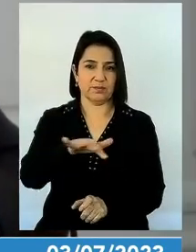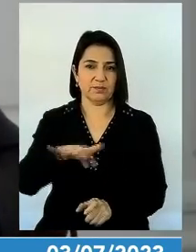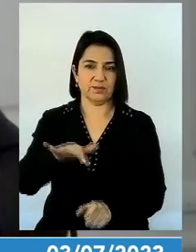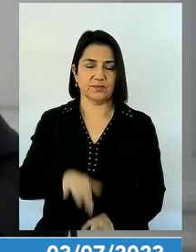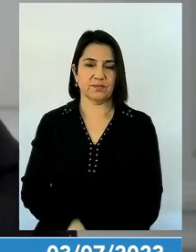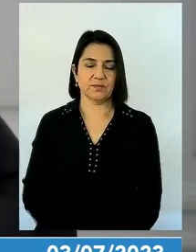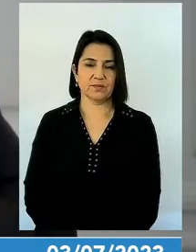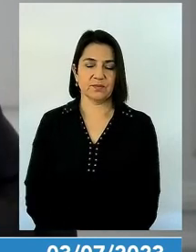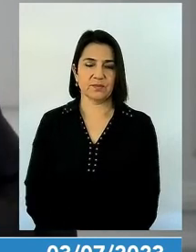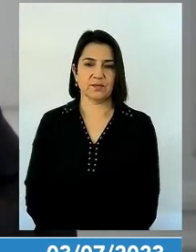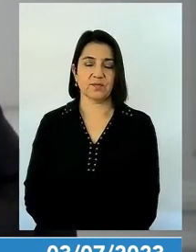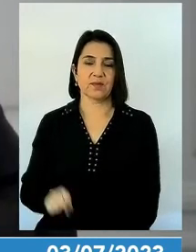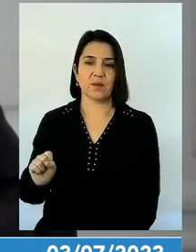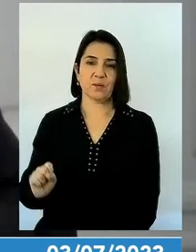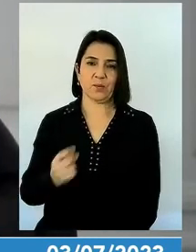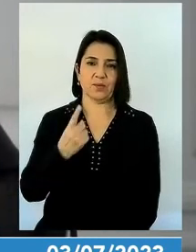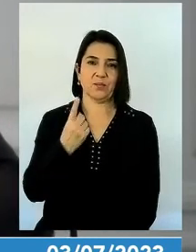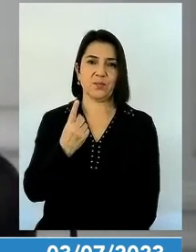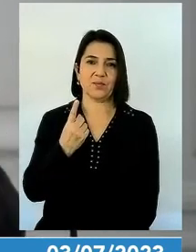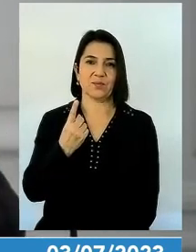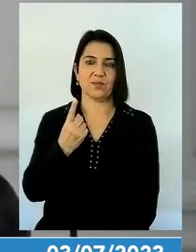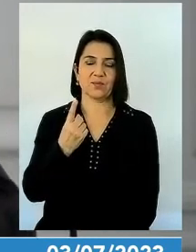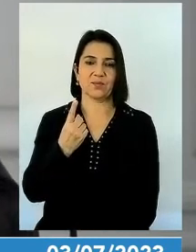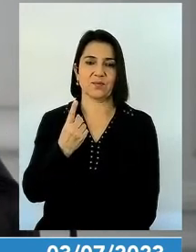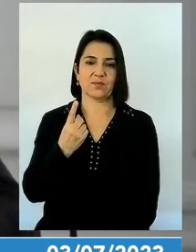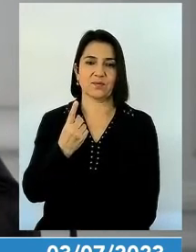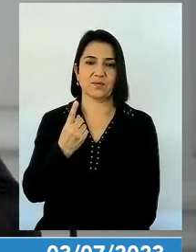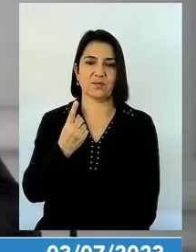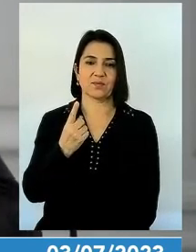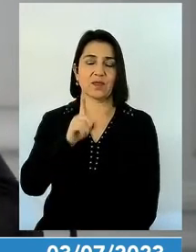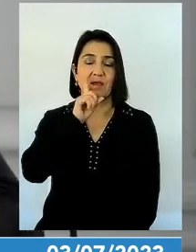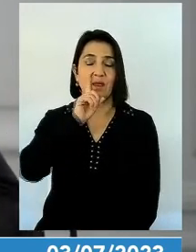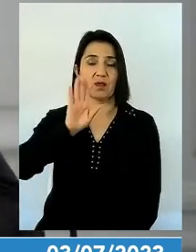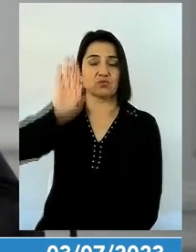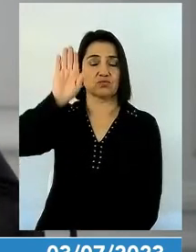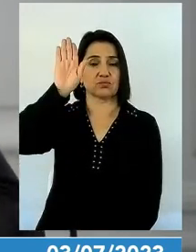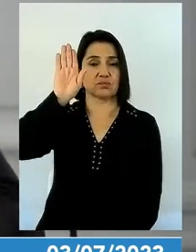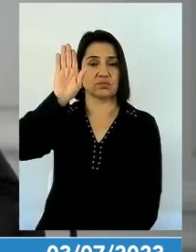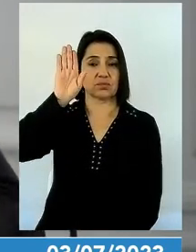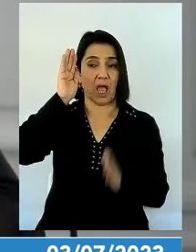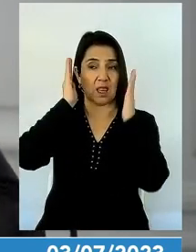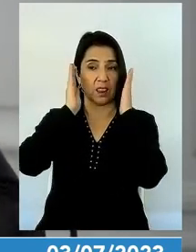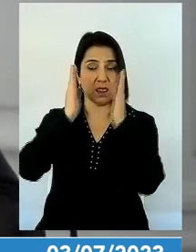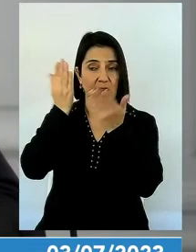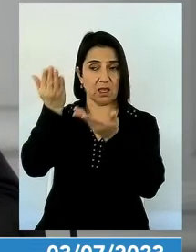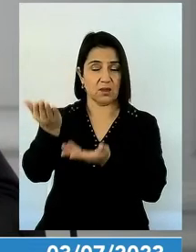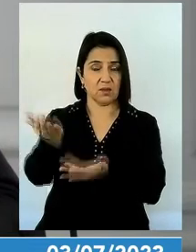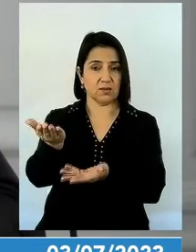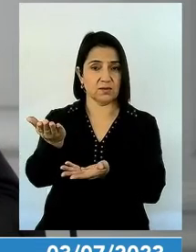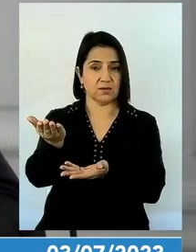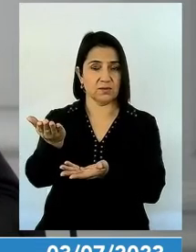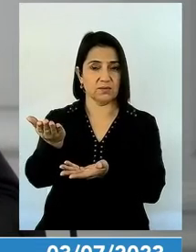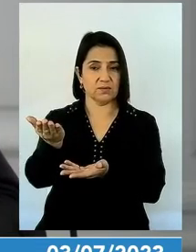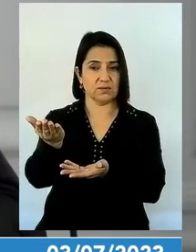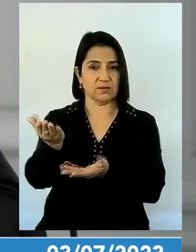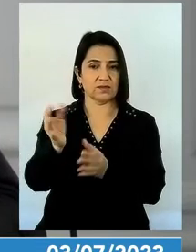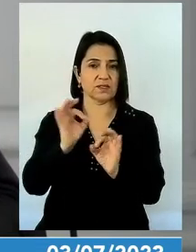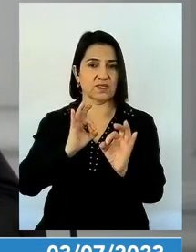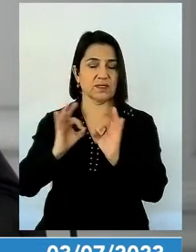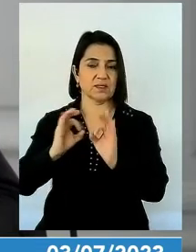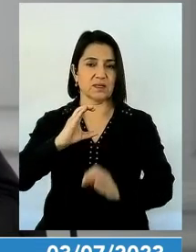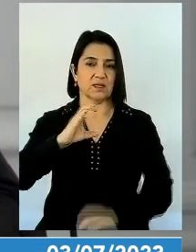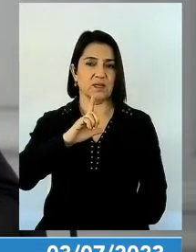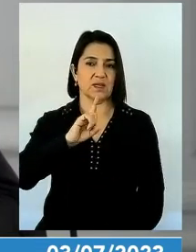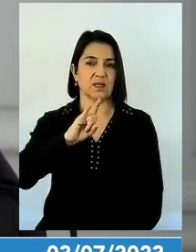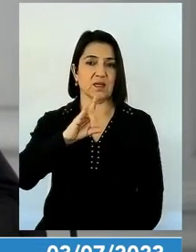En primer lugar, vamos a darle la palabra, vamos a escuchar a la señora Claudia Andrade de